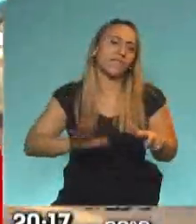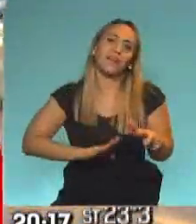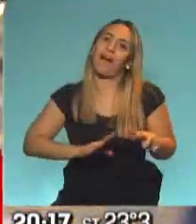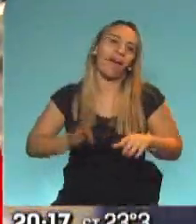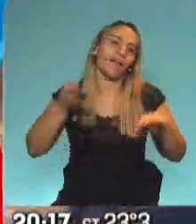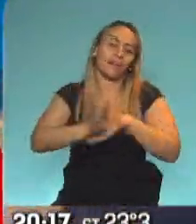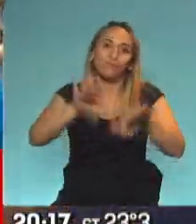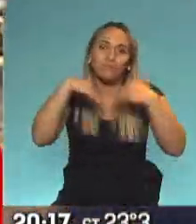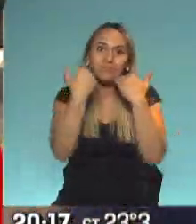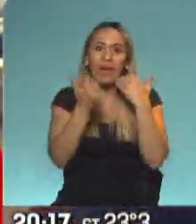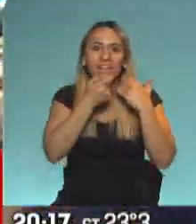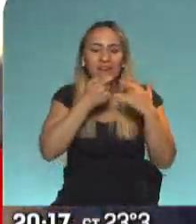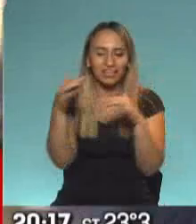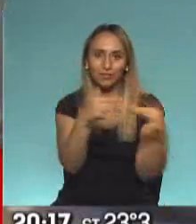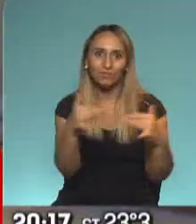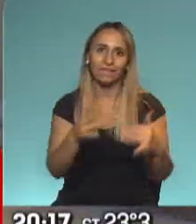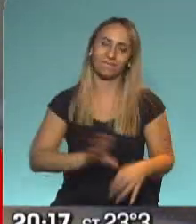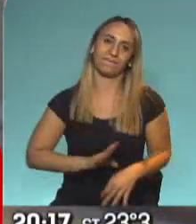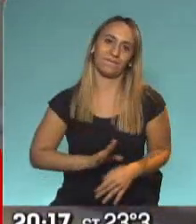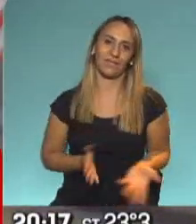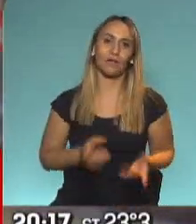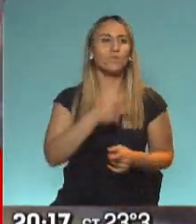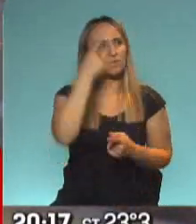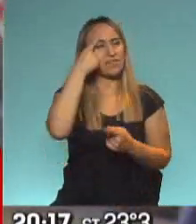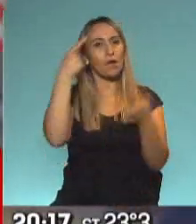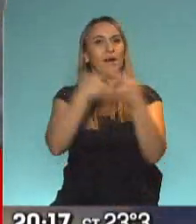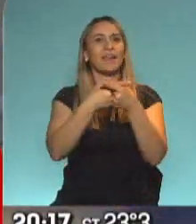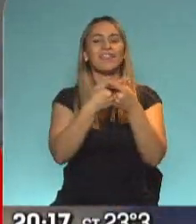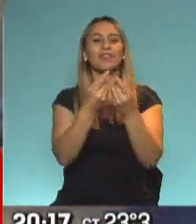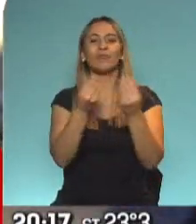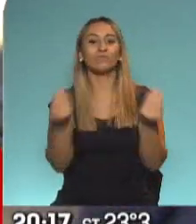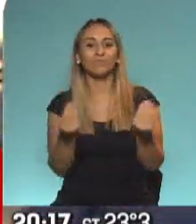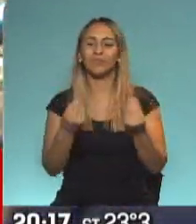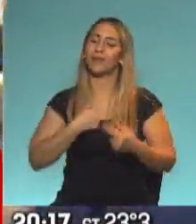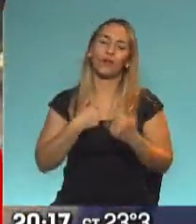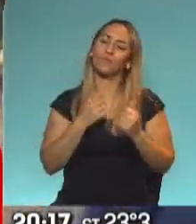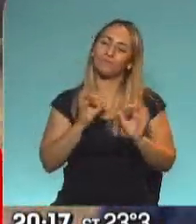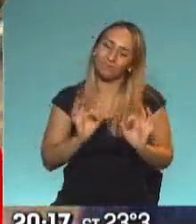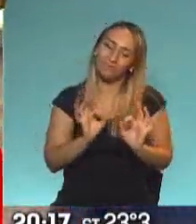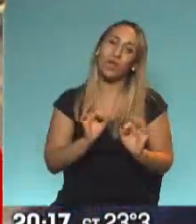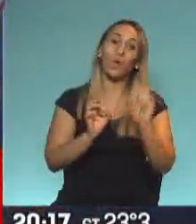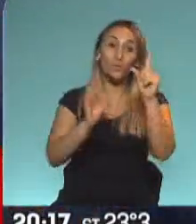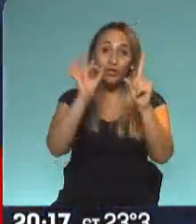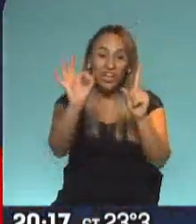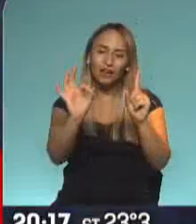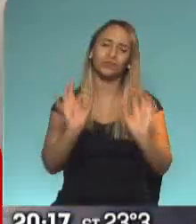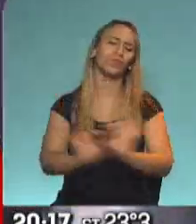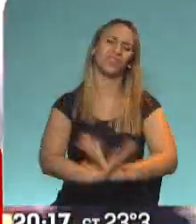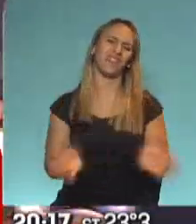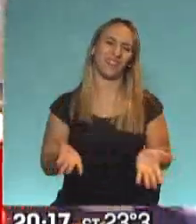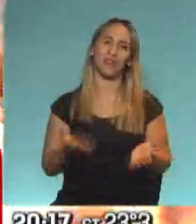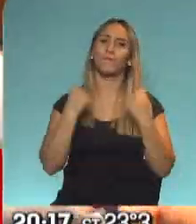Es increíble esto. ¿Cómo termina el partido? Está pidiendo un montón, me conformo con un 1-0, pero vamos Racing hoy esta noche, vamos a la